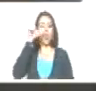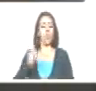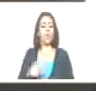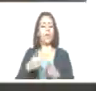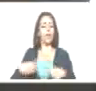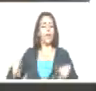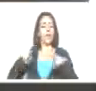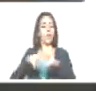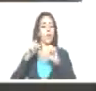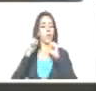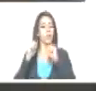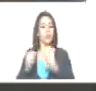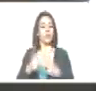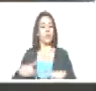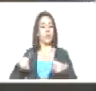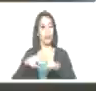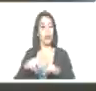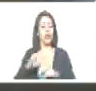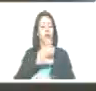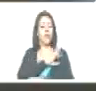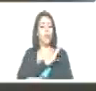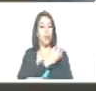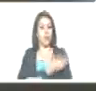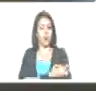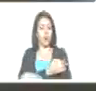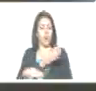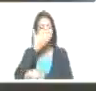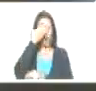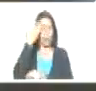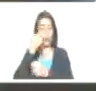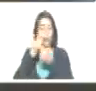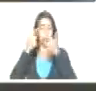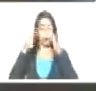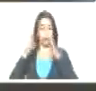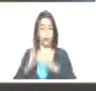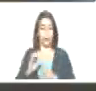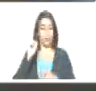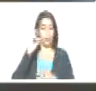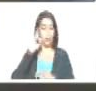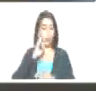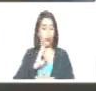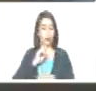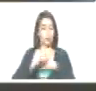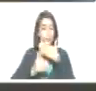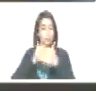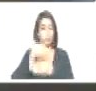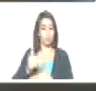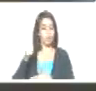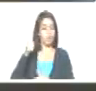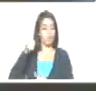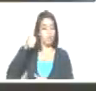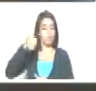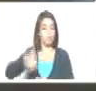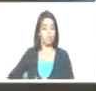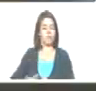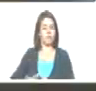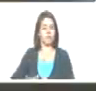valores contundentes, olvidando que el libertador Simón Bolívar trascendió a la inmortalidad con una camisa